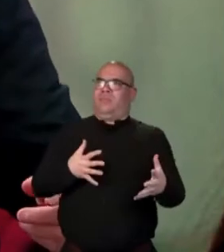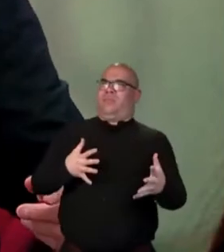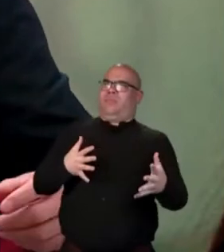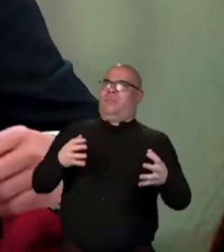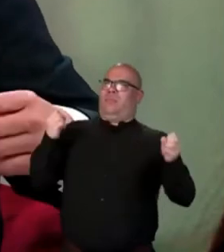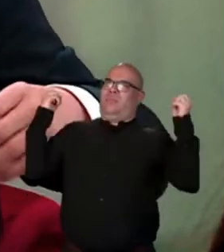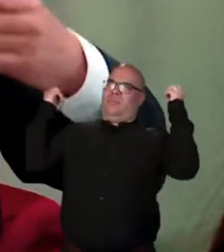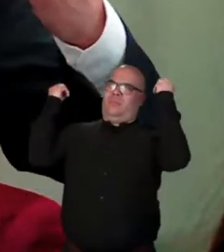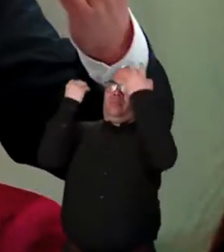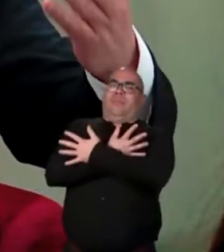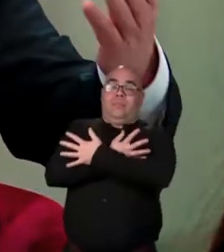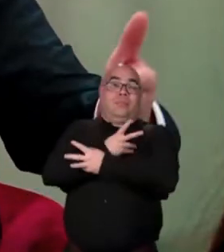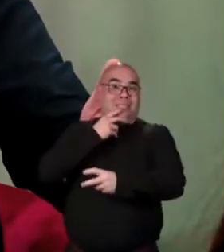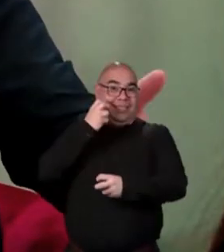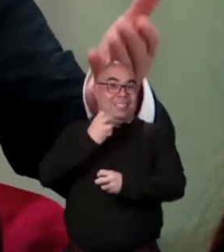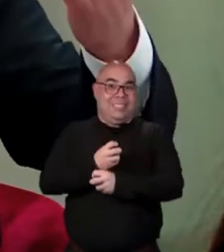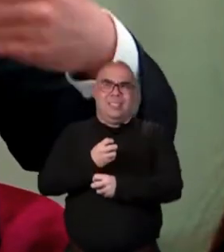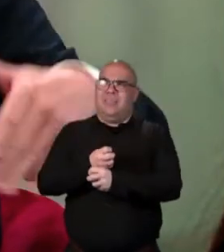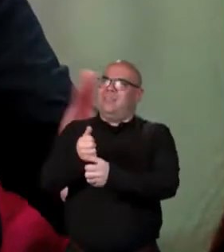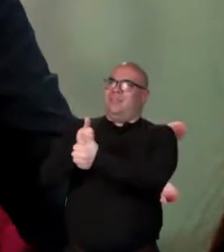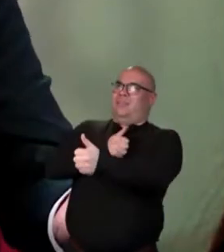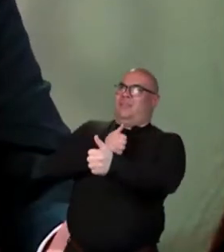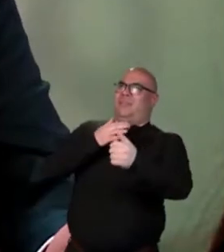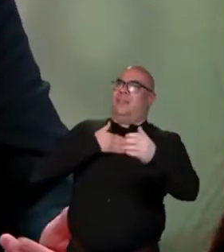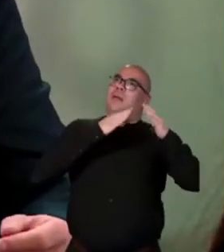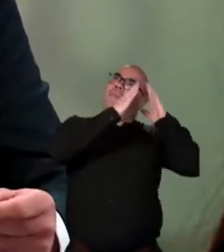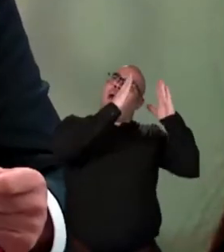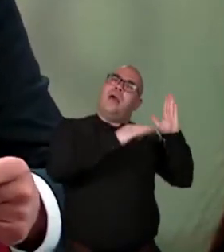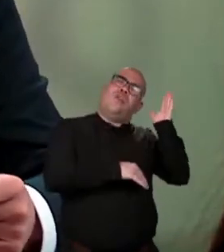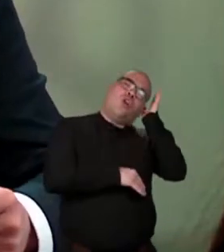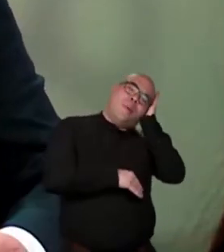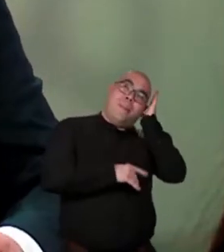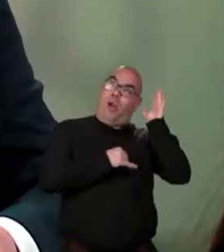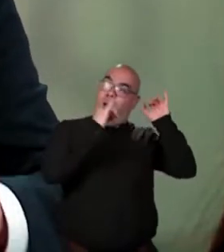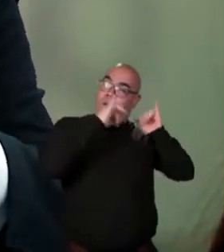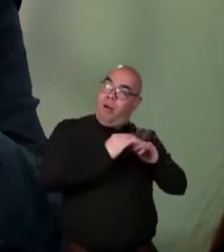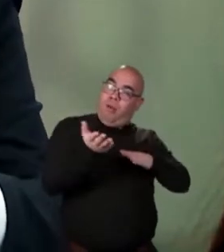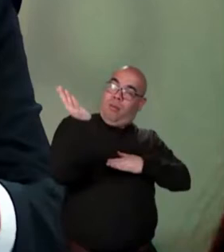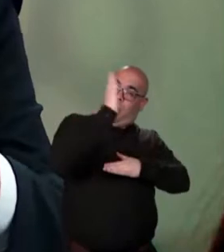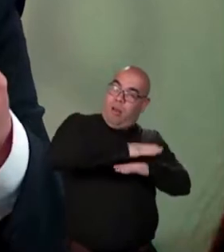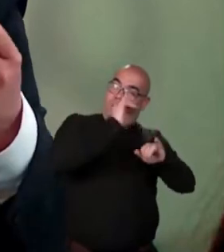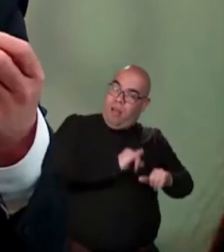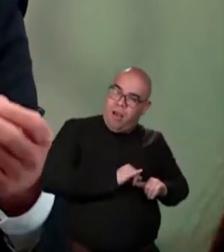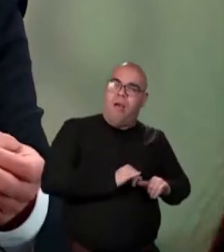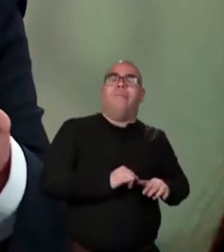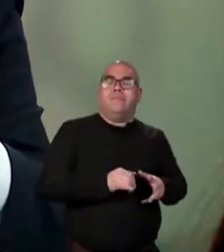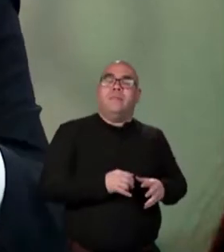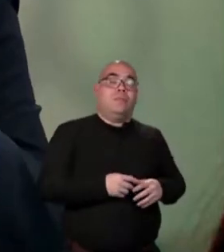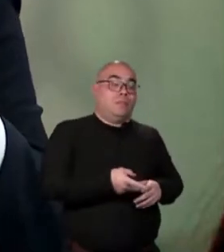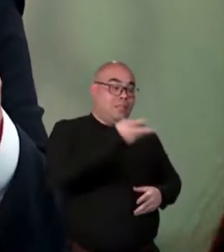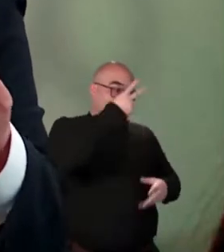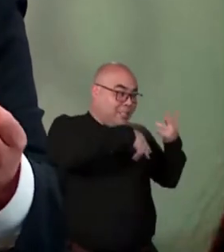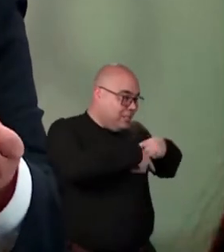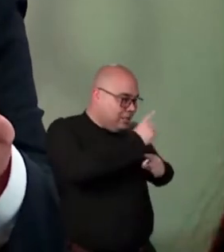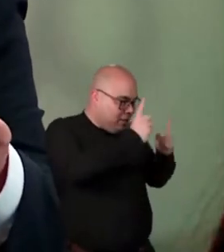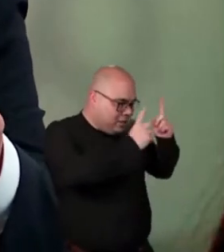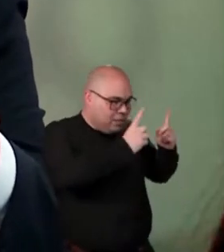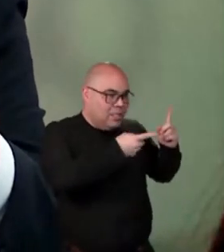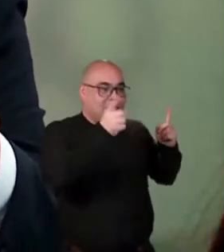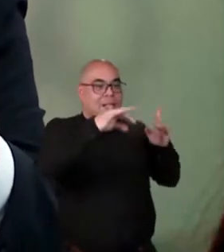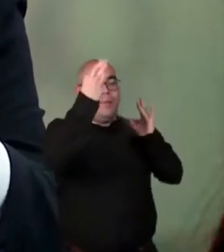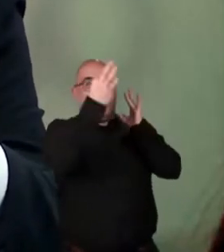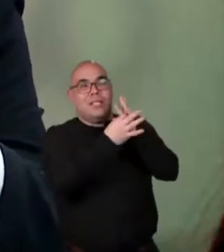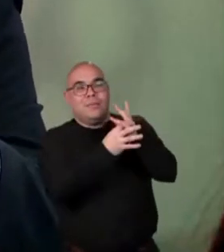casa usted iba a su casa a dormir pero no iba todo el día estar en la casa usted tiene que convivir con sus hijos tienen que estar con su señora